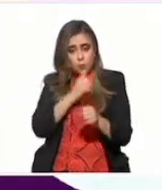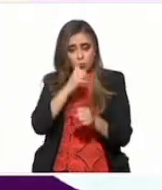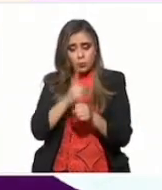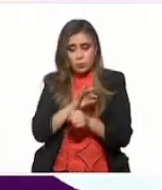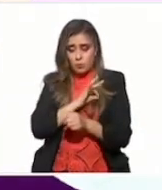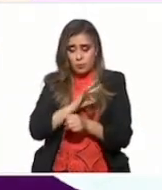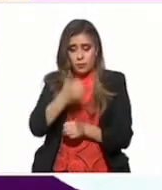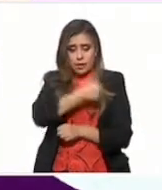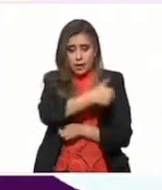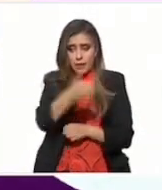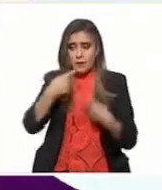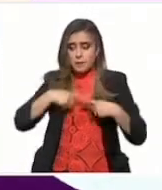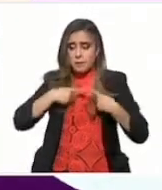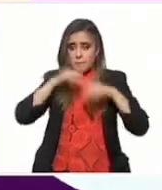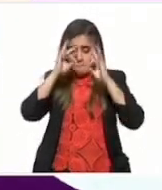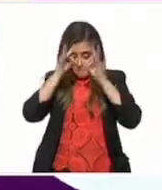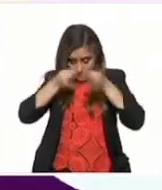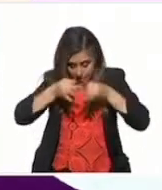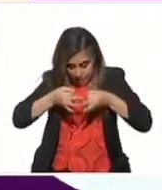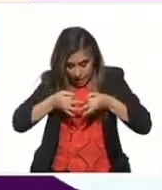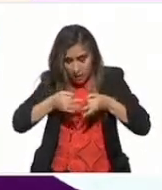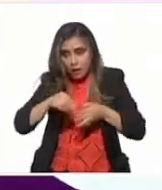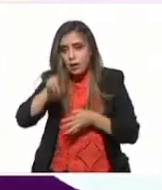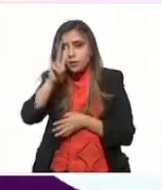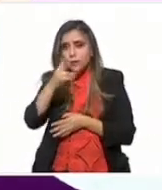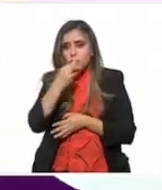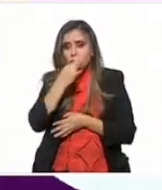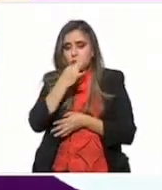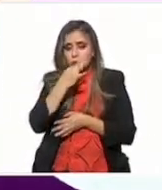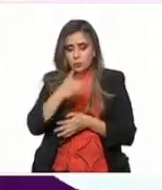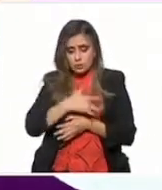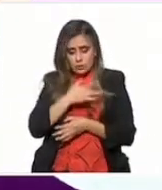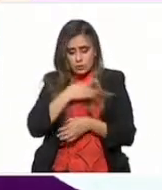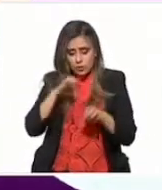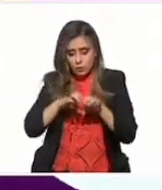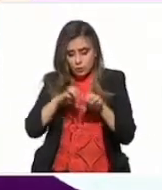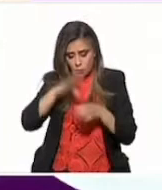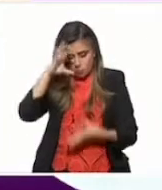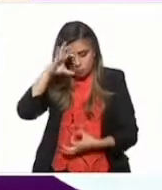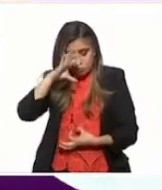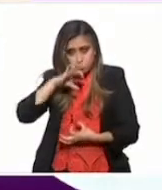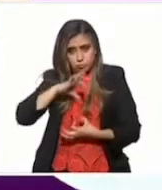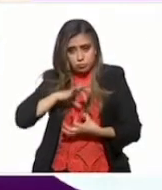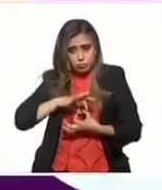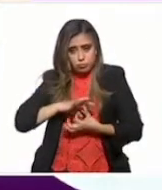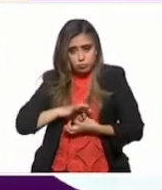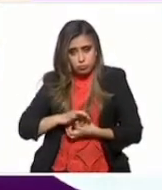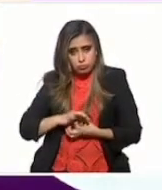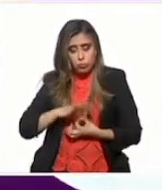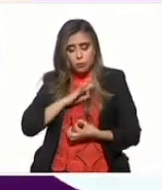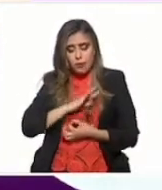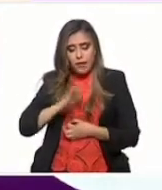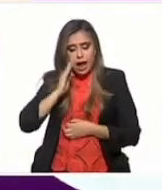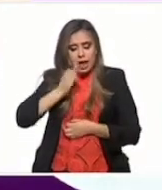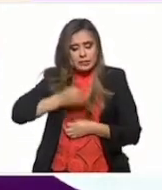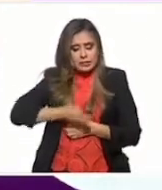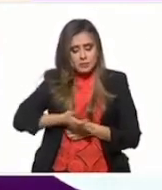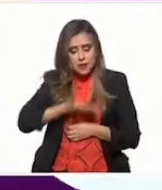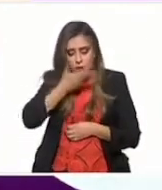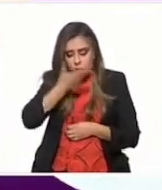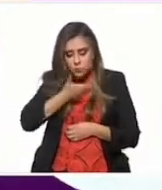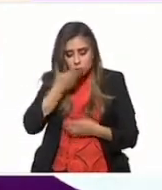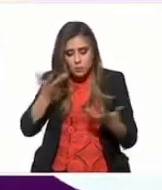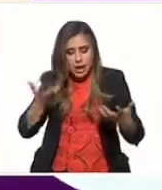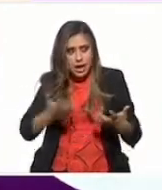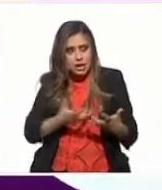mismos de darnos estos dos minutos de visualizar de afirmar de familiarizarnos con lo que queremos hacer a partir de